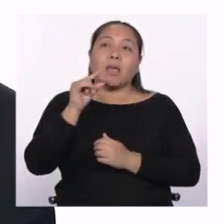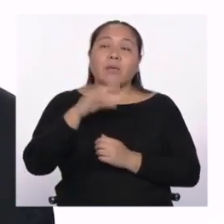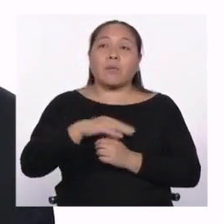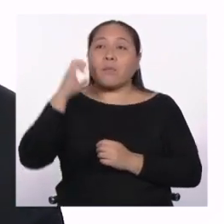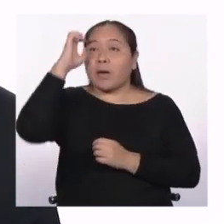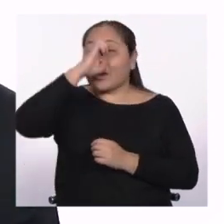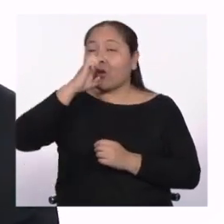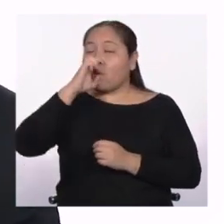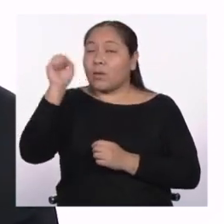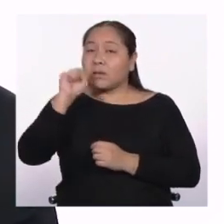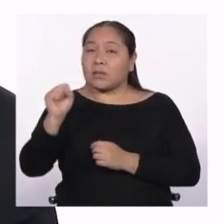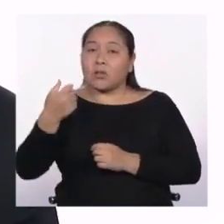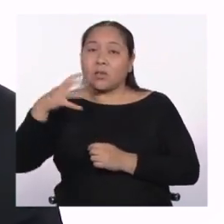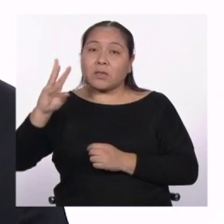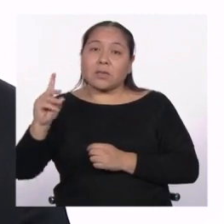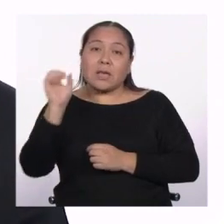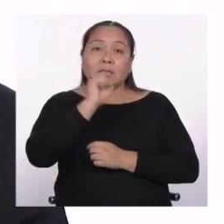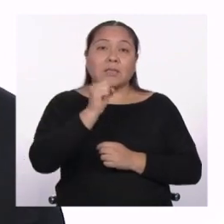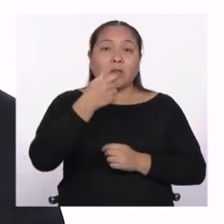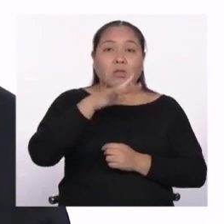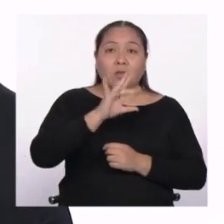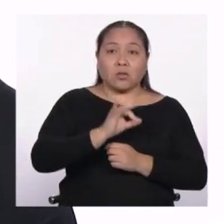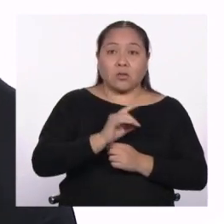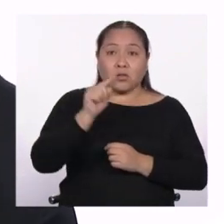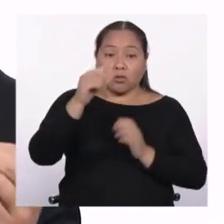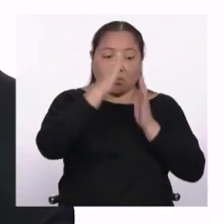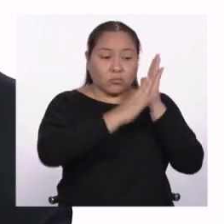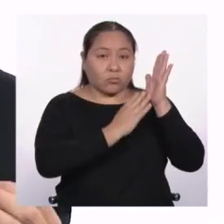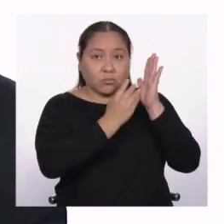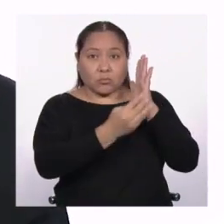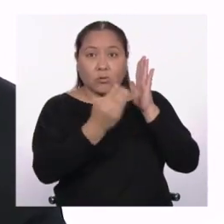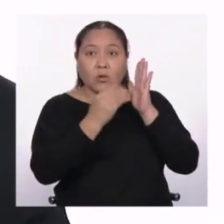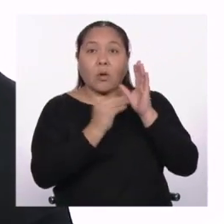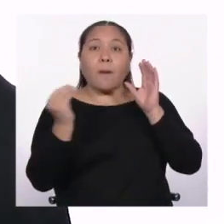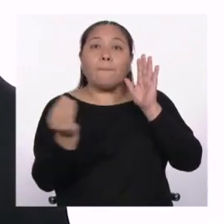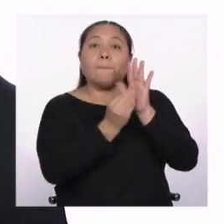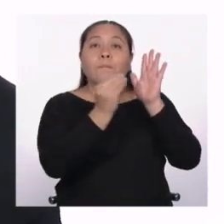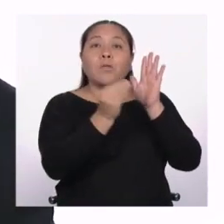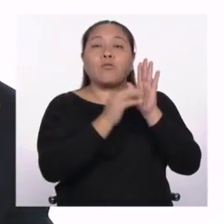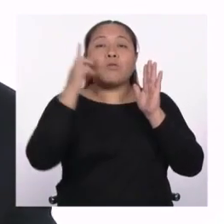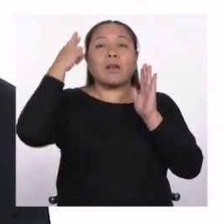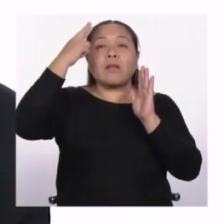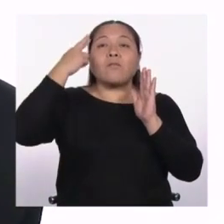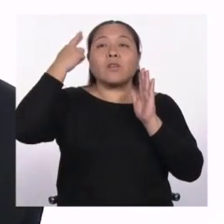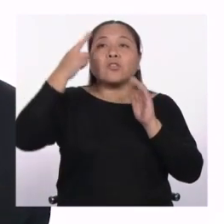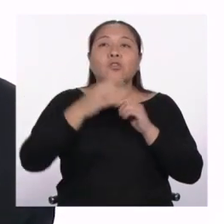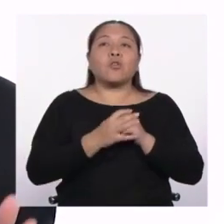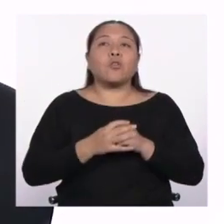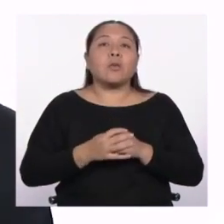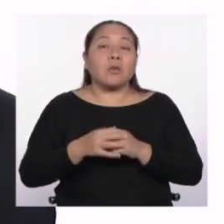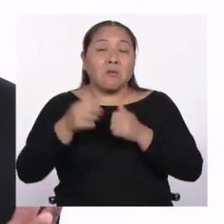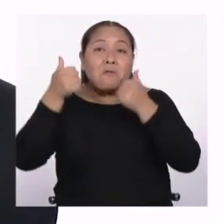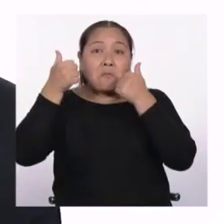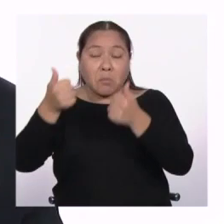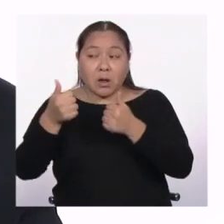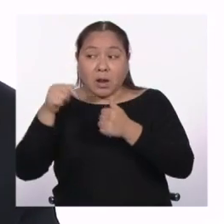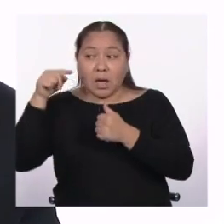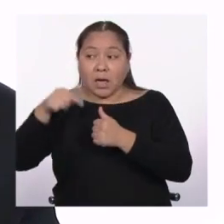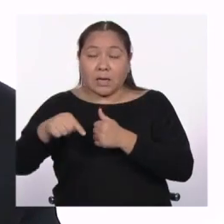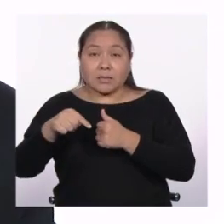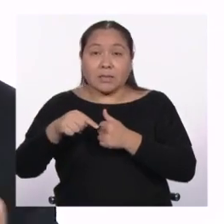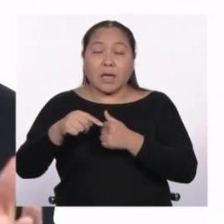siglo XVI al XVIII? En tu organizador visual deberás incluir una reflexión sobre qué tan eficaz ha sido el